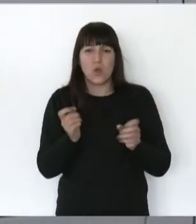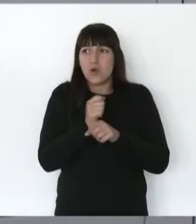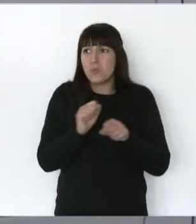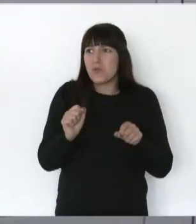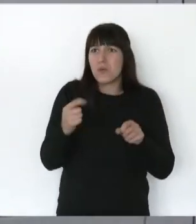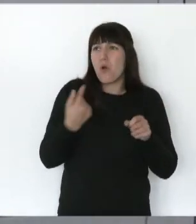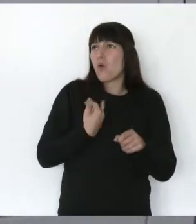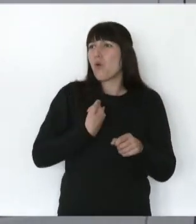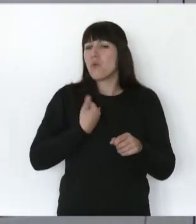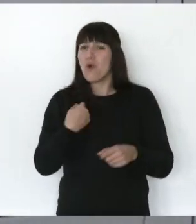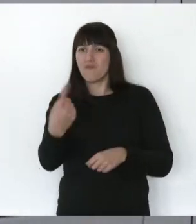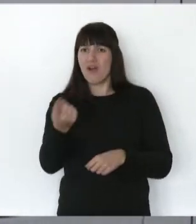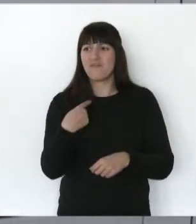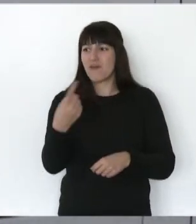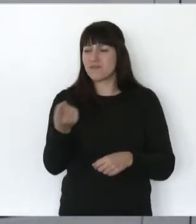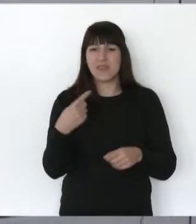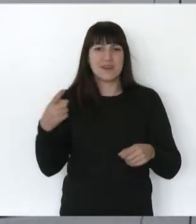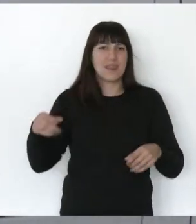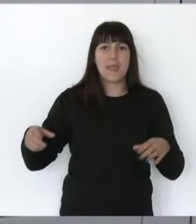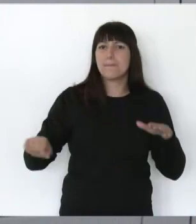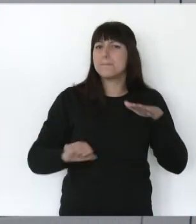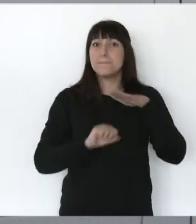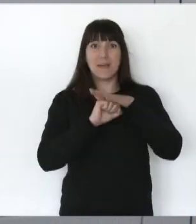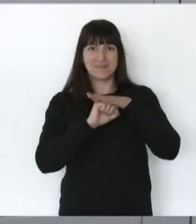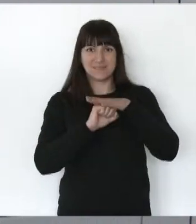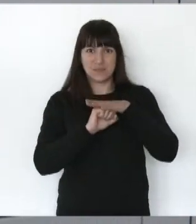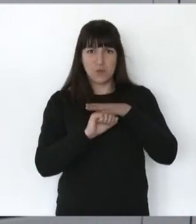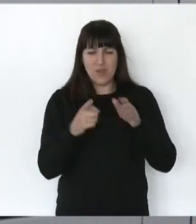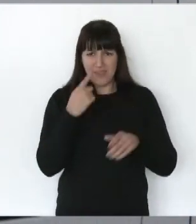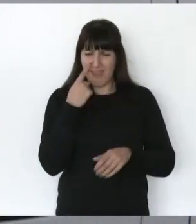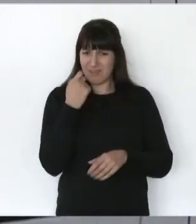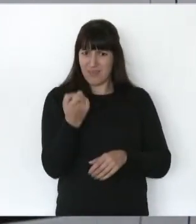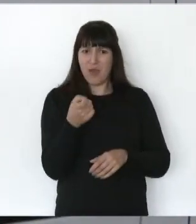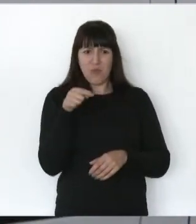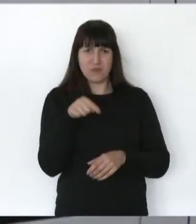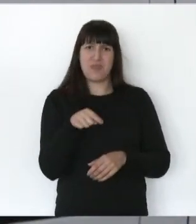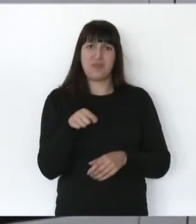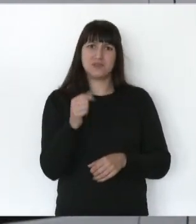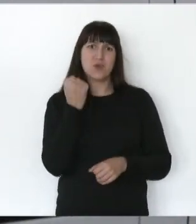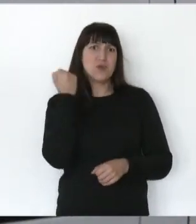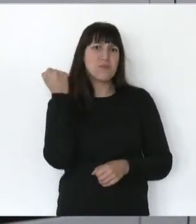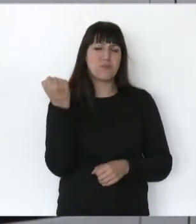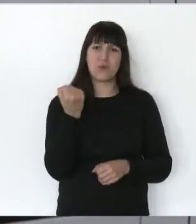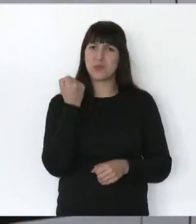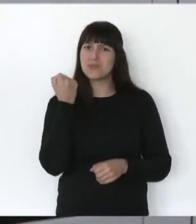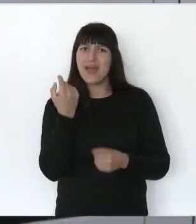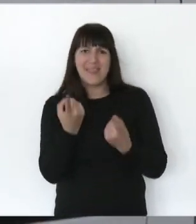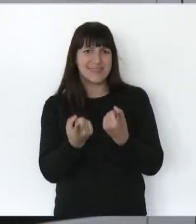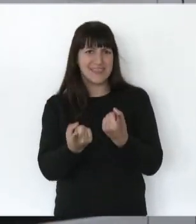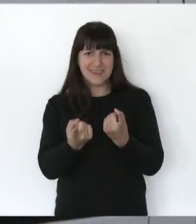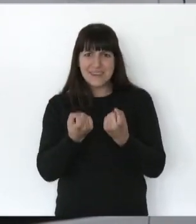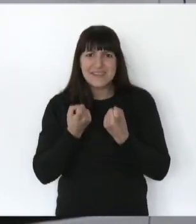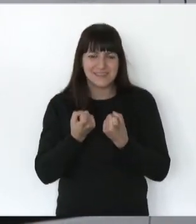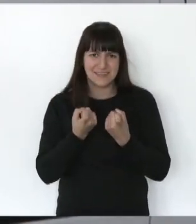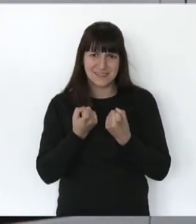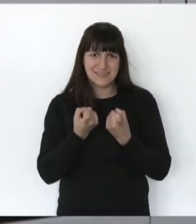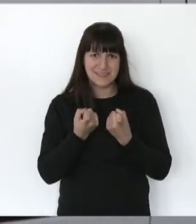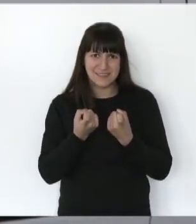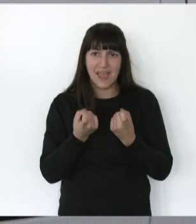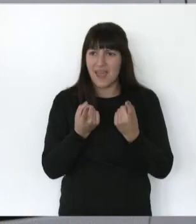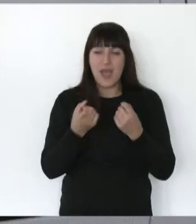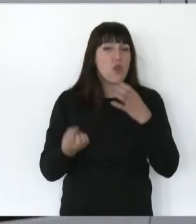más personas, más traslados. Pero bueno, ahí vemos la necesidad y lo importante que